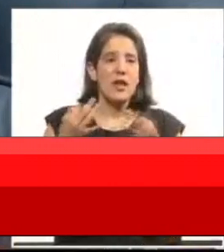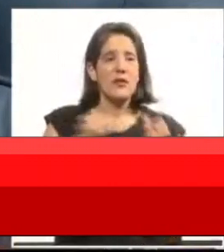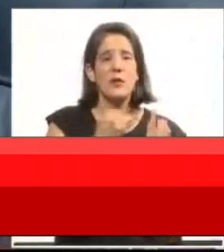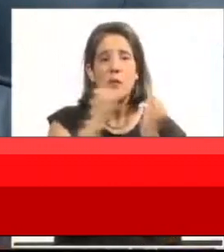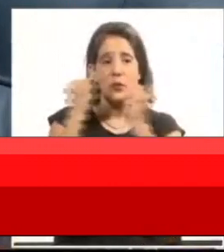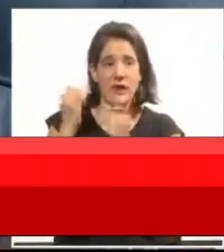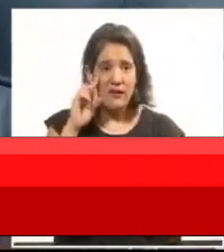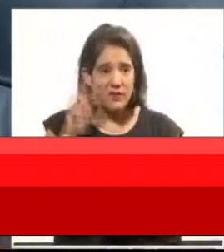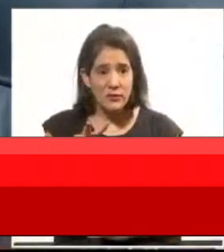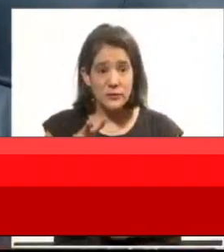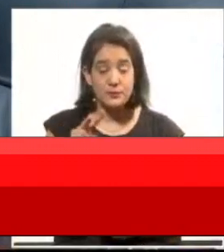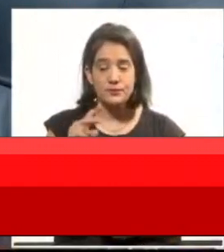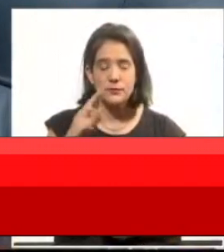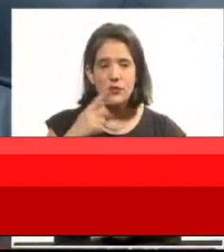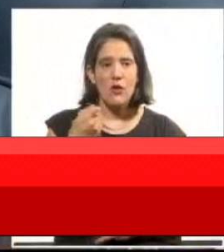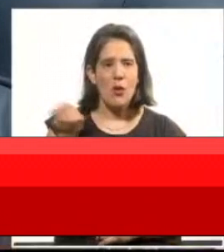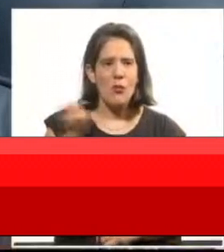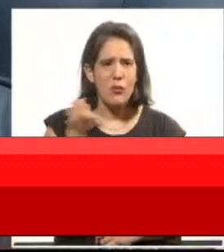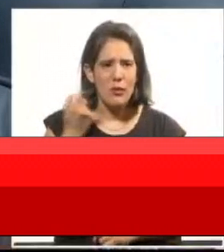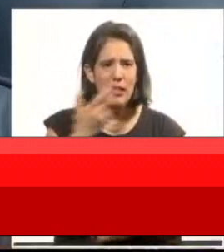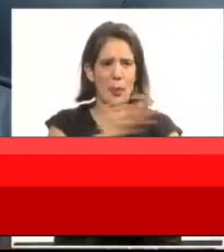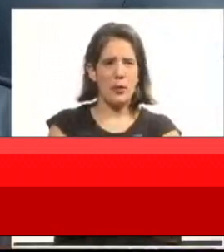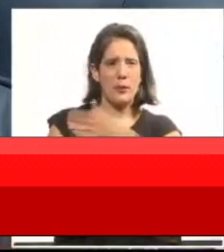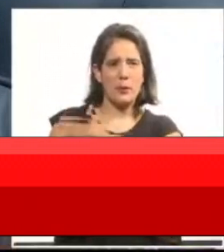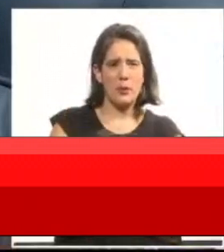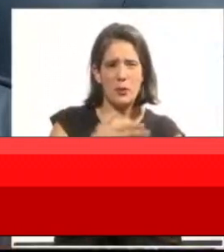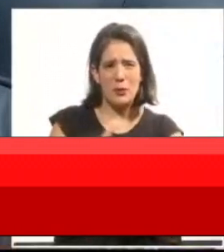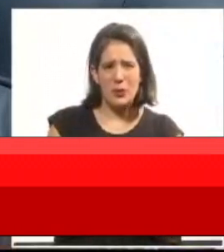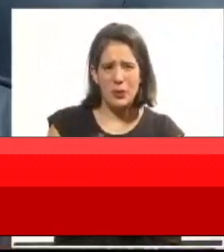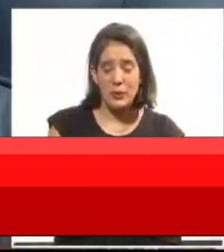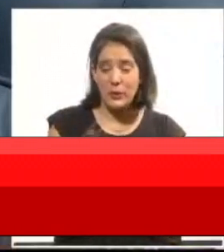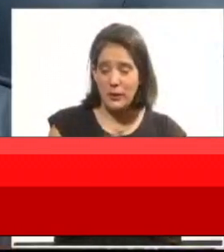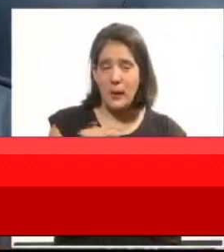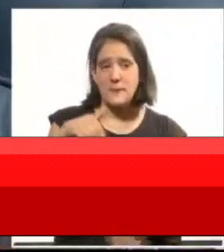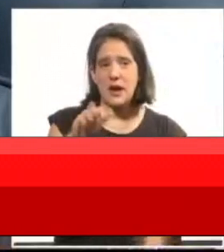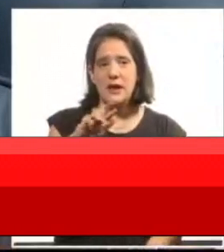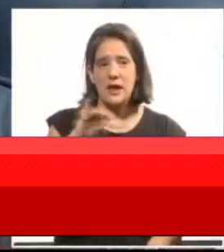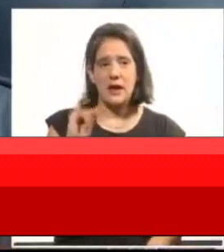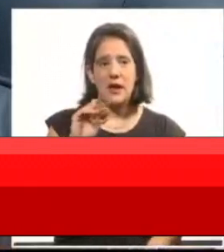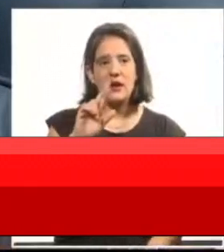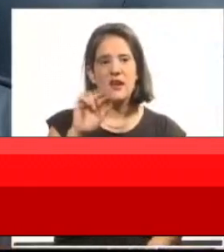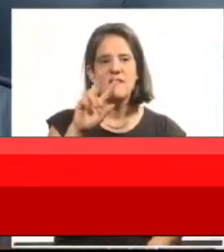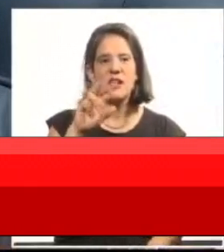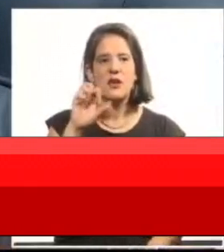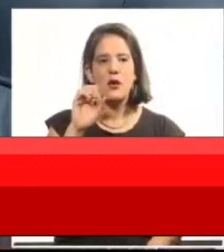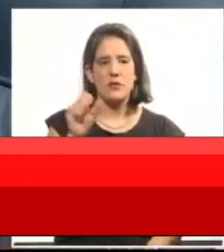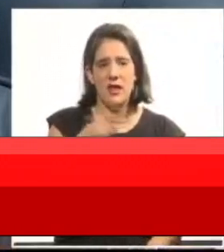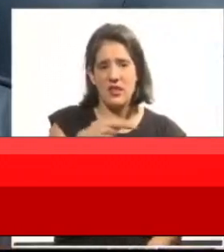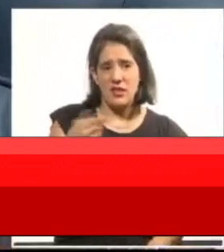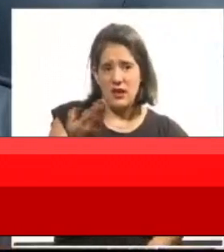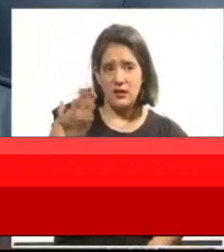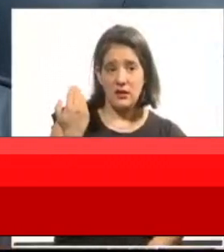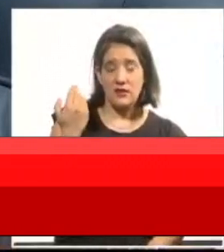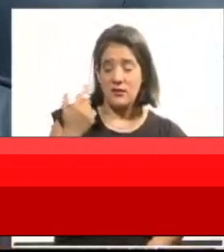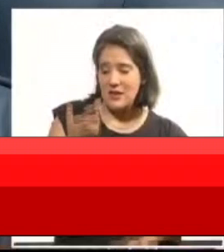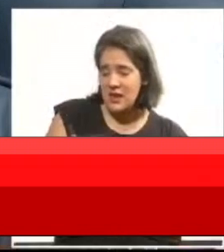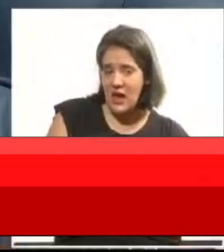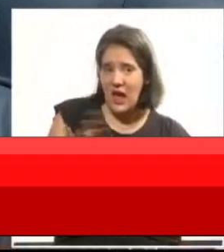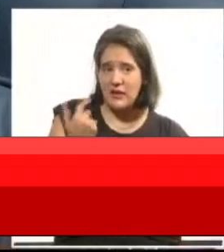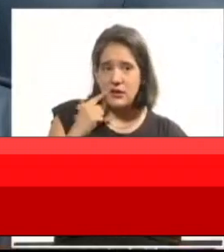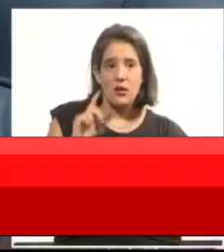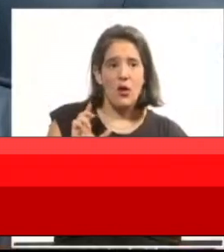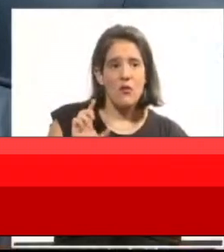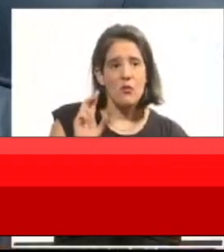cotidiana. Fue el asesinato y descuartizamiento de Mariana Rivero en Montevideo hace pocos días. Y unos días antes había sido